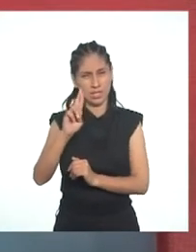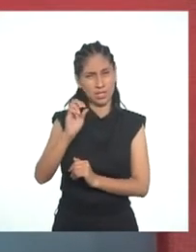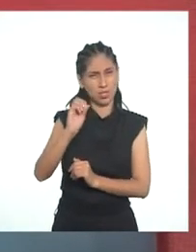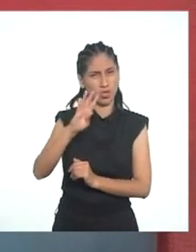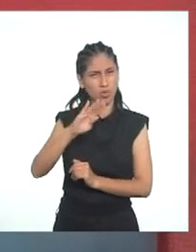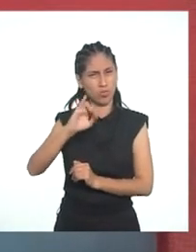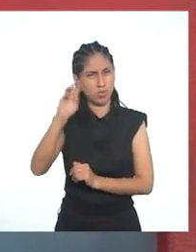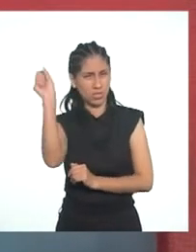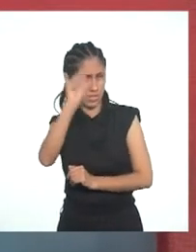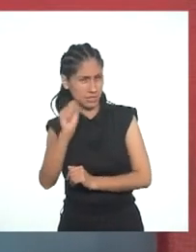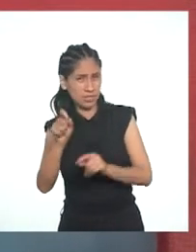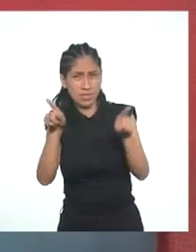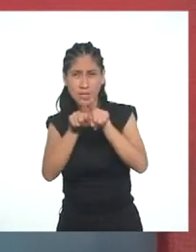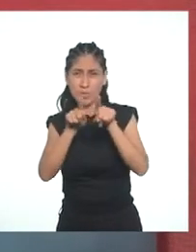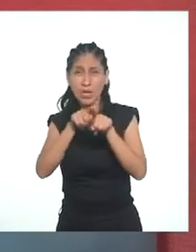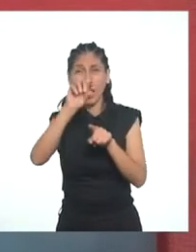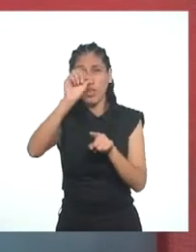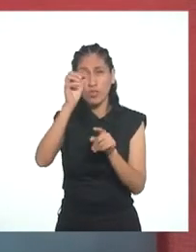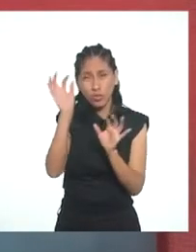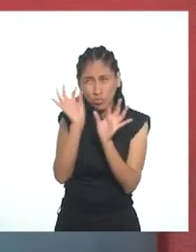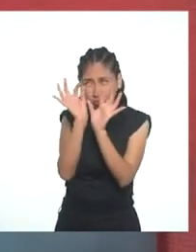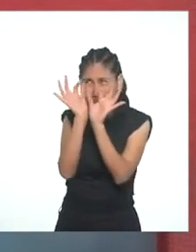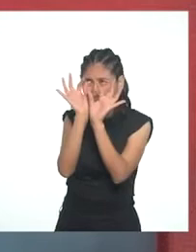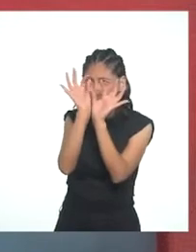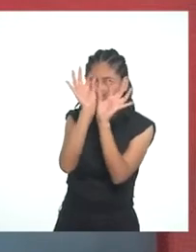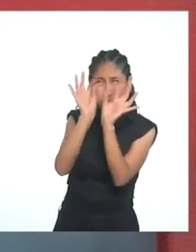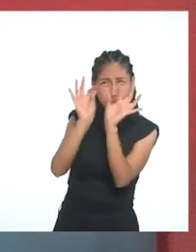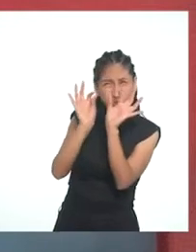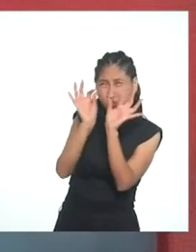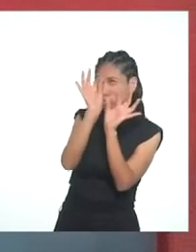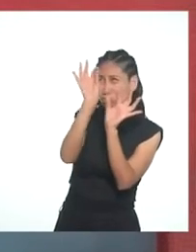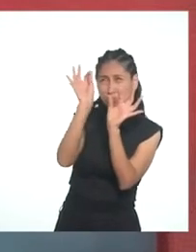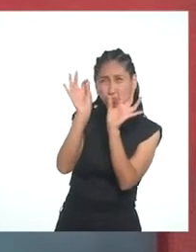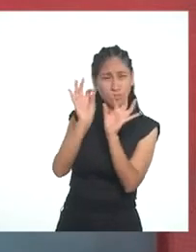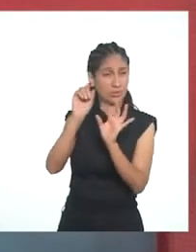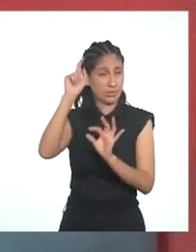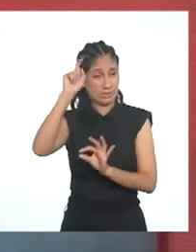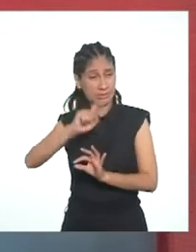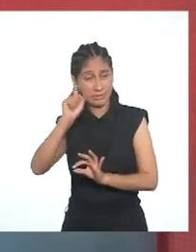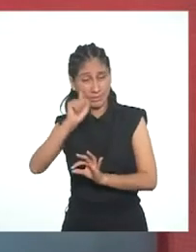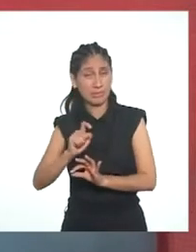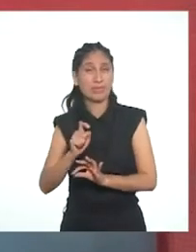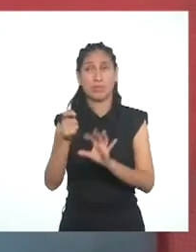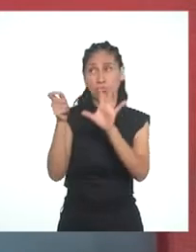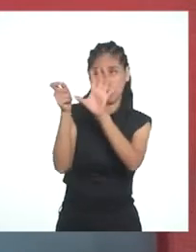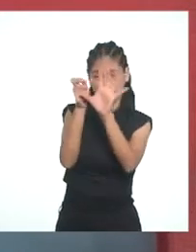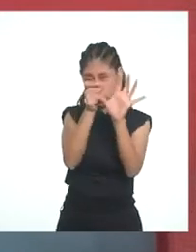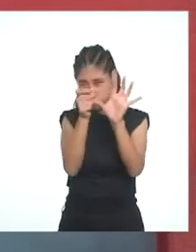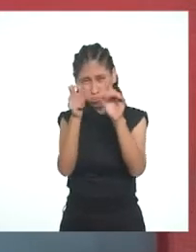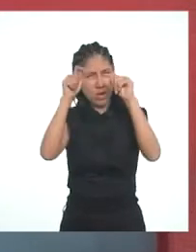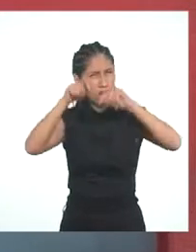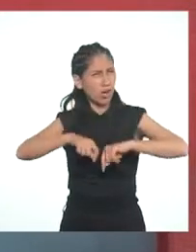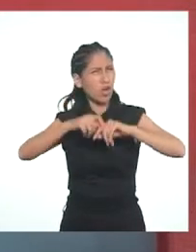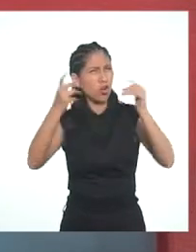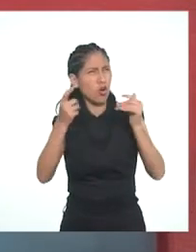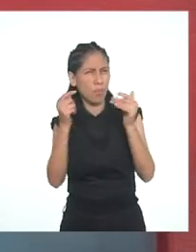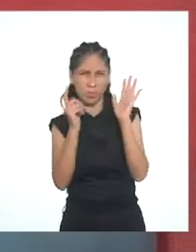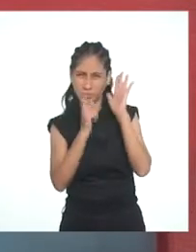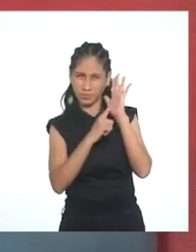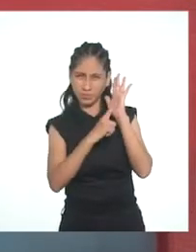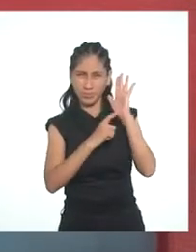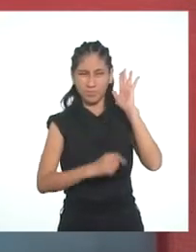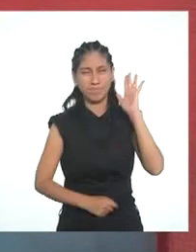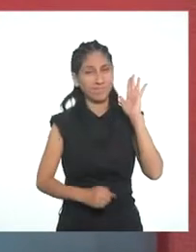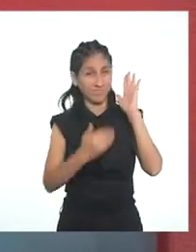tienen dificultades para vivir o crecer en presencia de oxígeno son las bacterias anaerobias. En este dominio se encuentran las